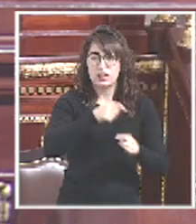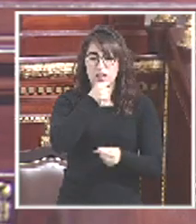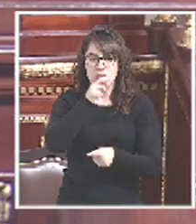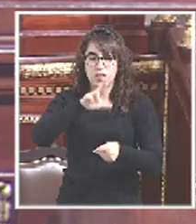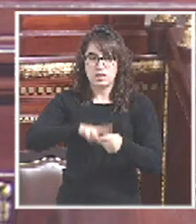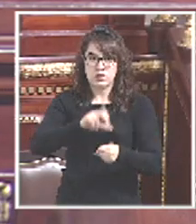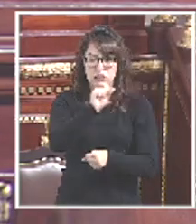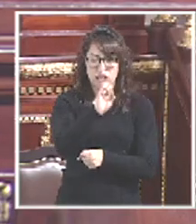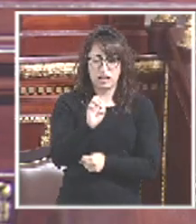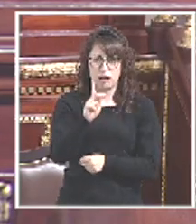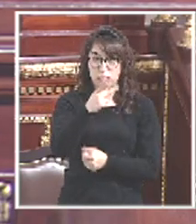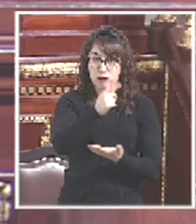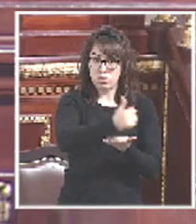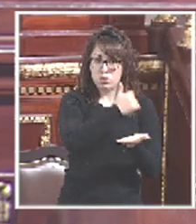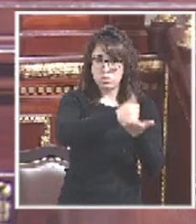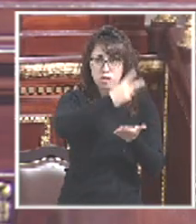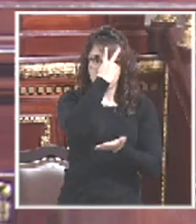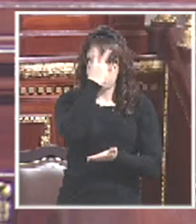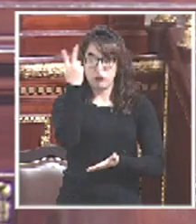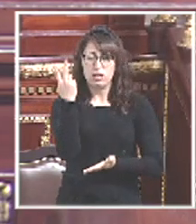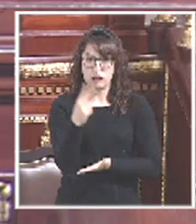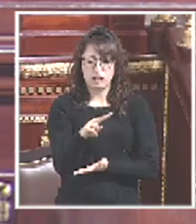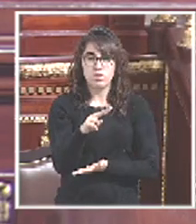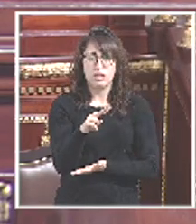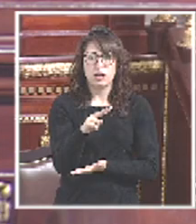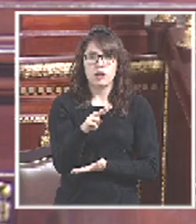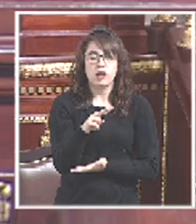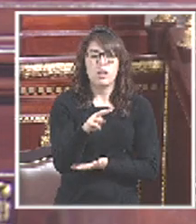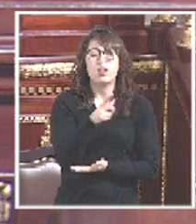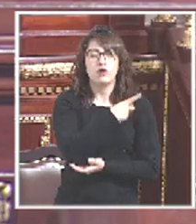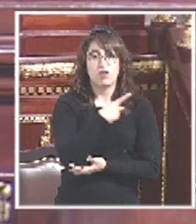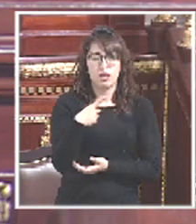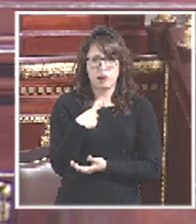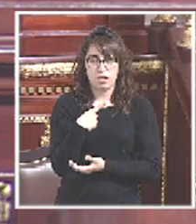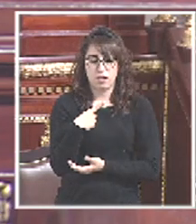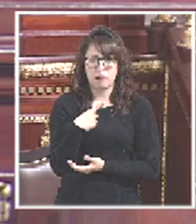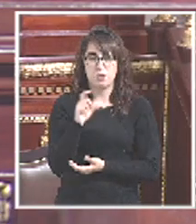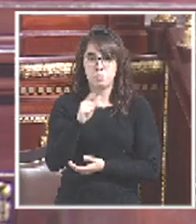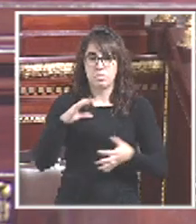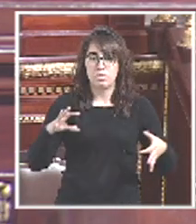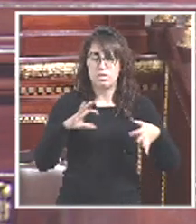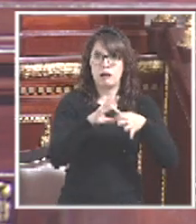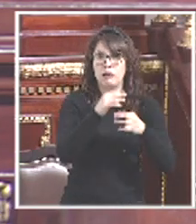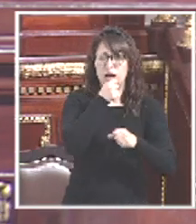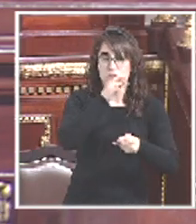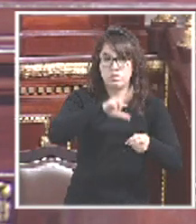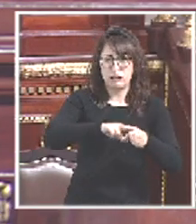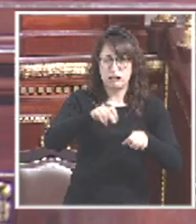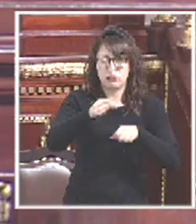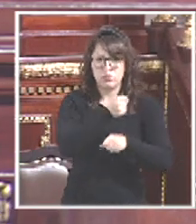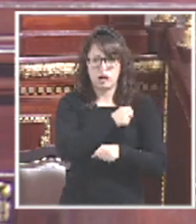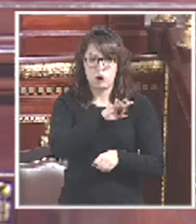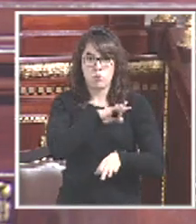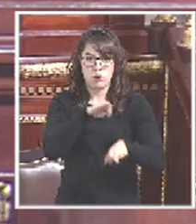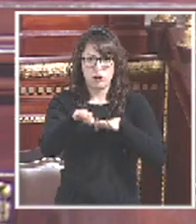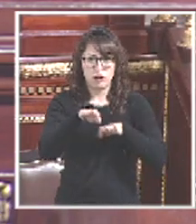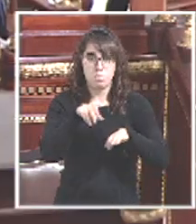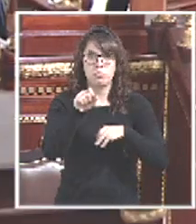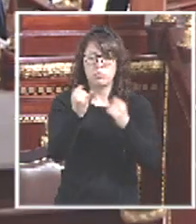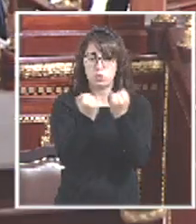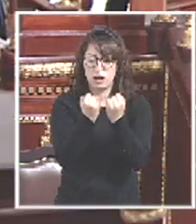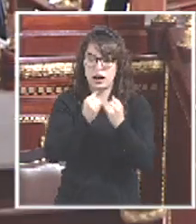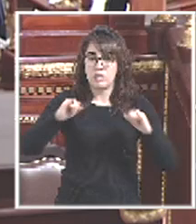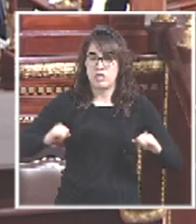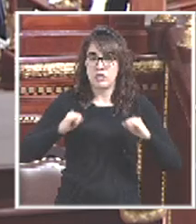de México promueva los convenios necesarios con la Secretaría de Salud de la Ciudad de México y con el Instituto de la